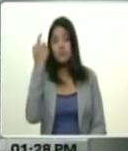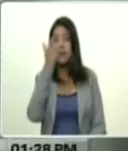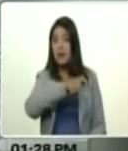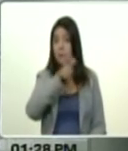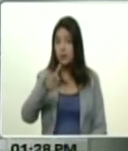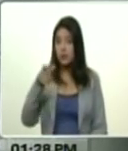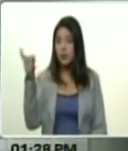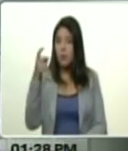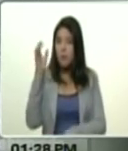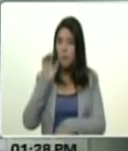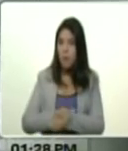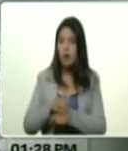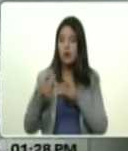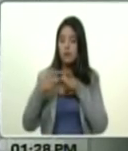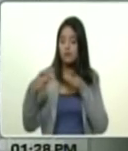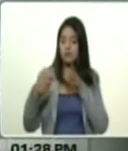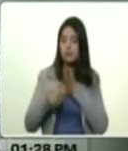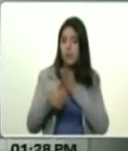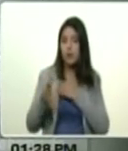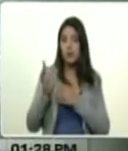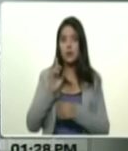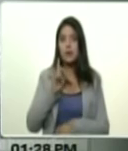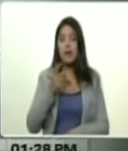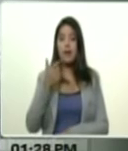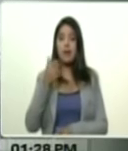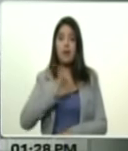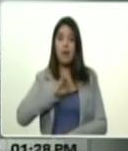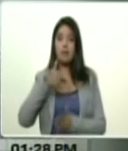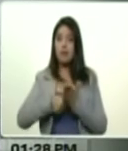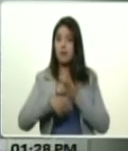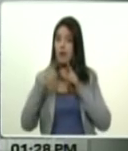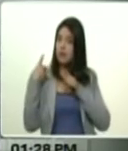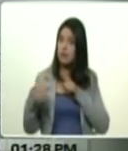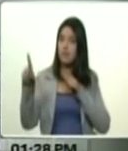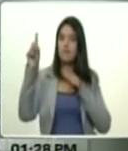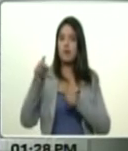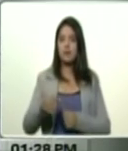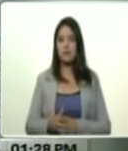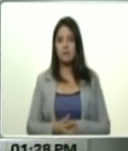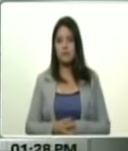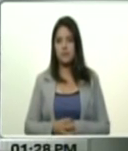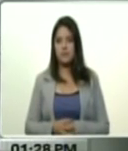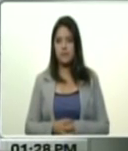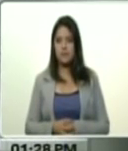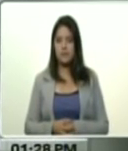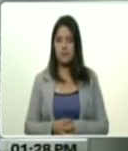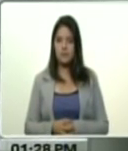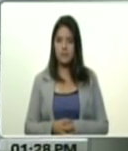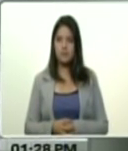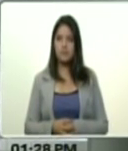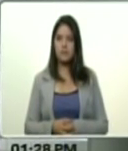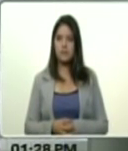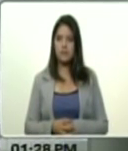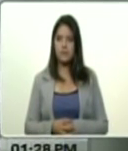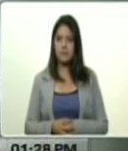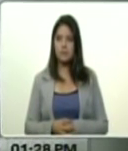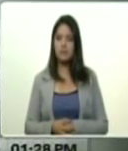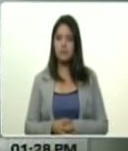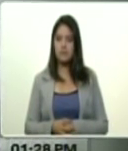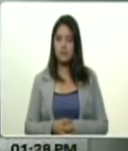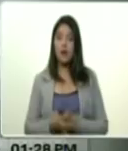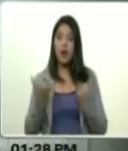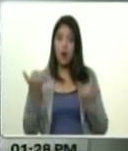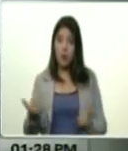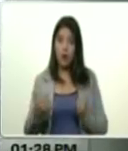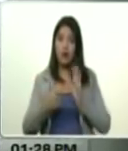organismos y con esto simulaba y ocultaba su identidad, que tenía el acto directivo. Aquí le voy a presentar unos